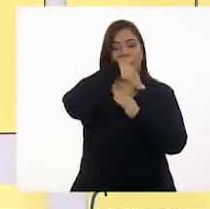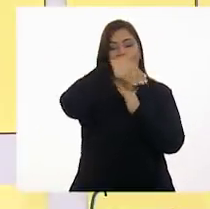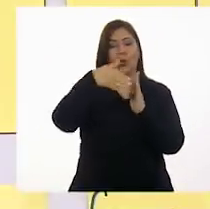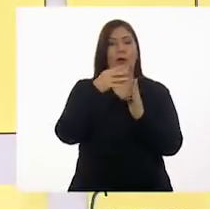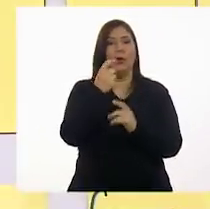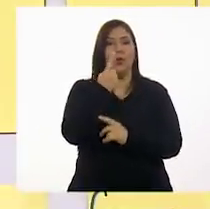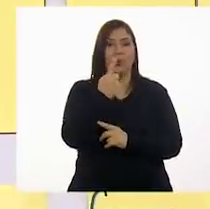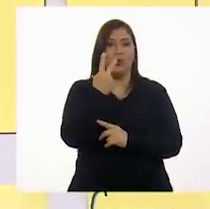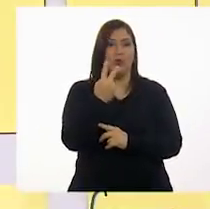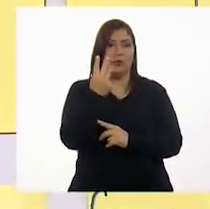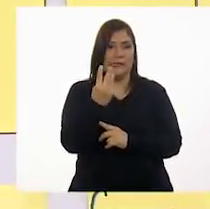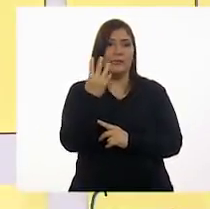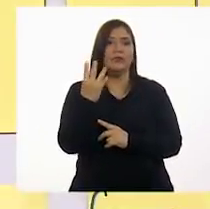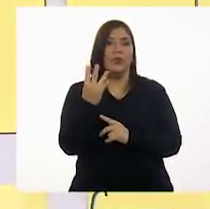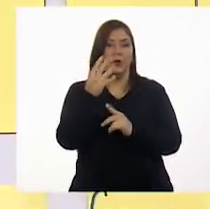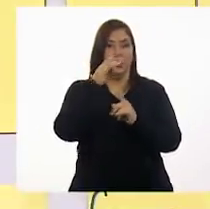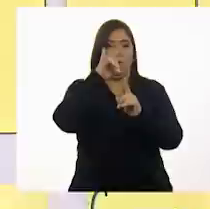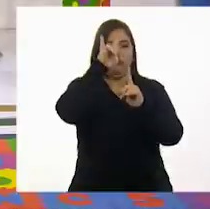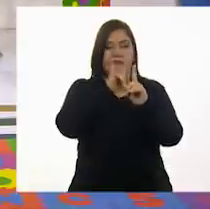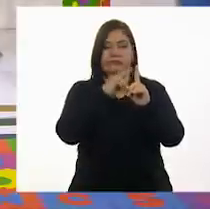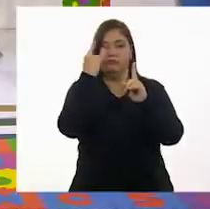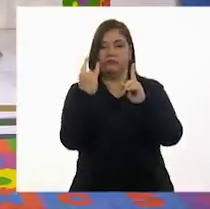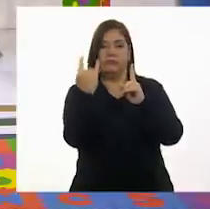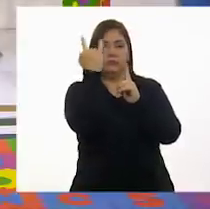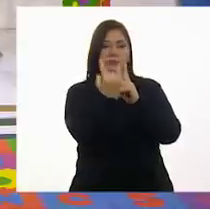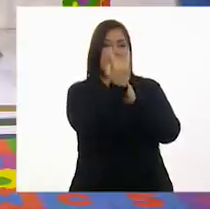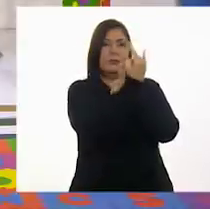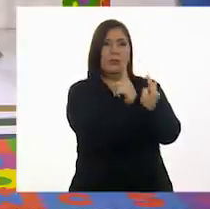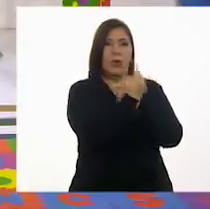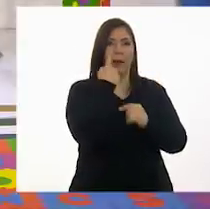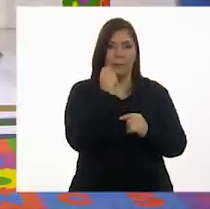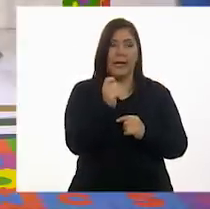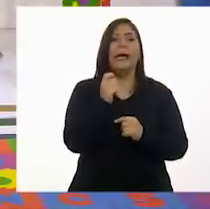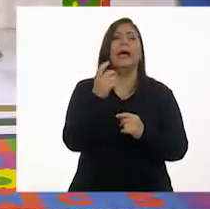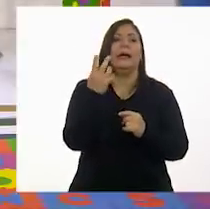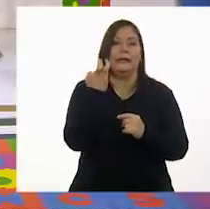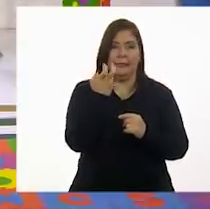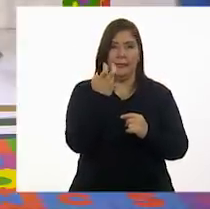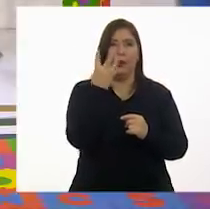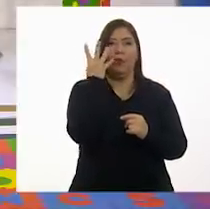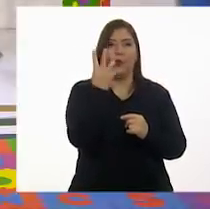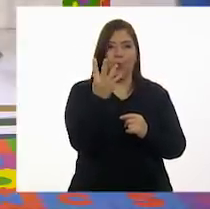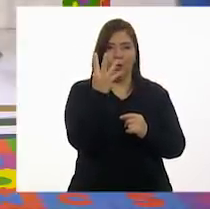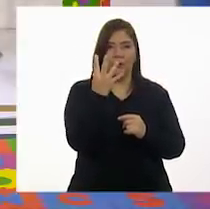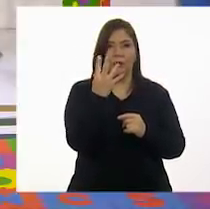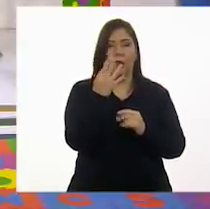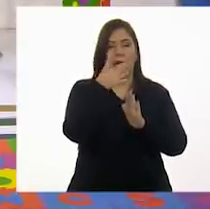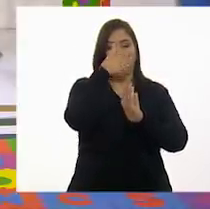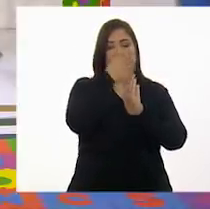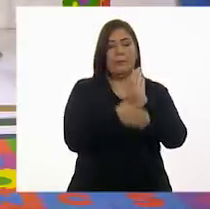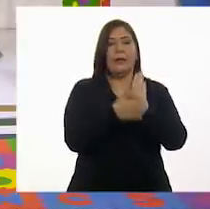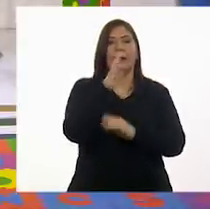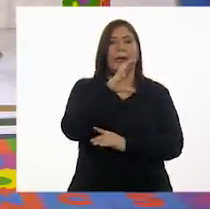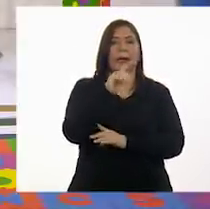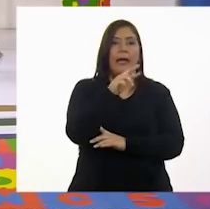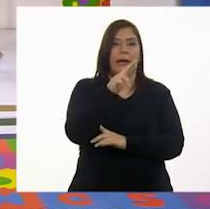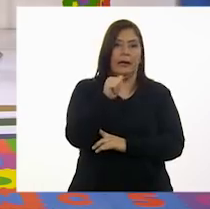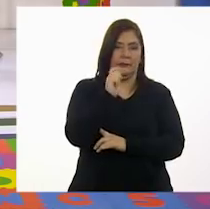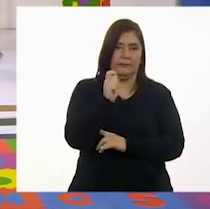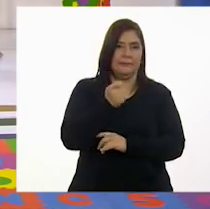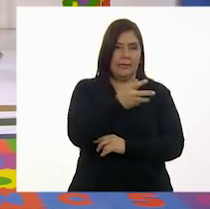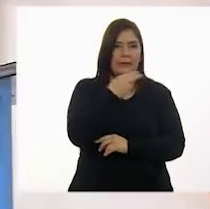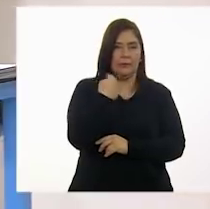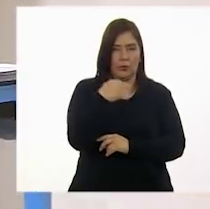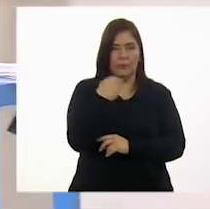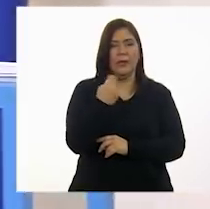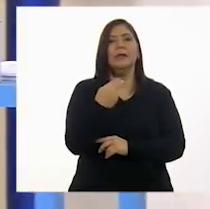el que está pegado, 4. Vamos a pegarlas entonces, las 4 caras. Sus 4 caras. Para que las niñas